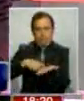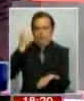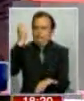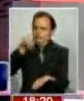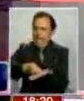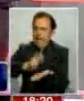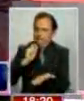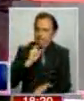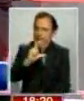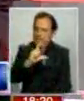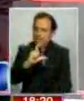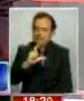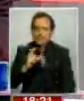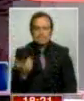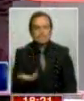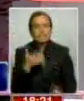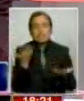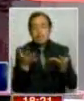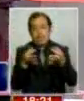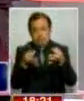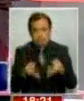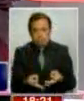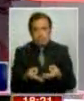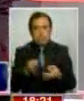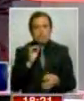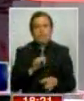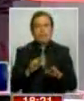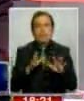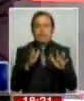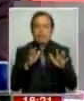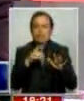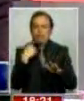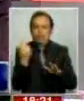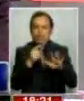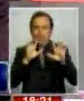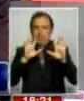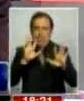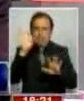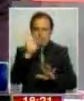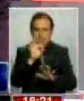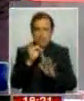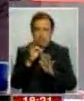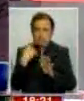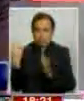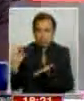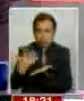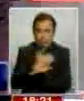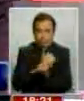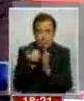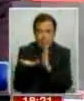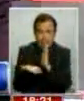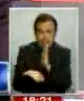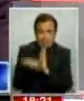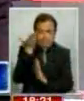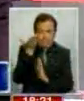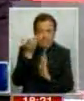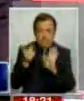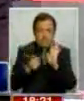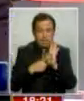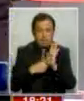consistente. Si es que hoy día en promedio, el 10% de más altos ingresos en Chile Ah, en el impuesto pero a la renta. Pero estaría como